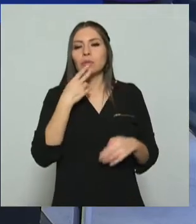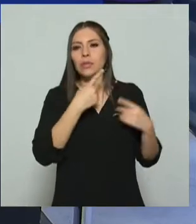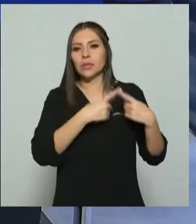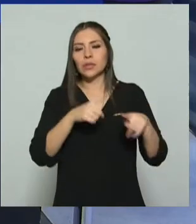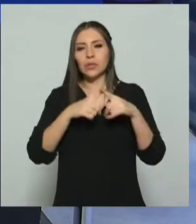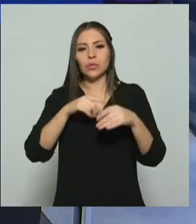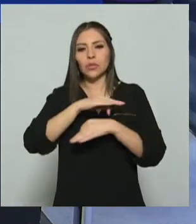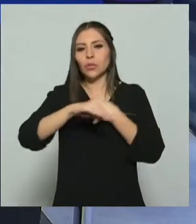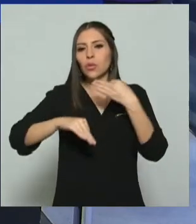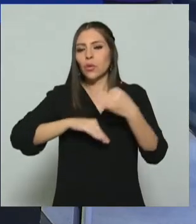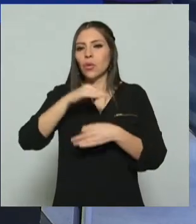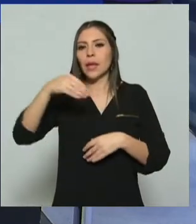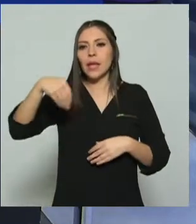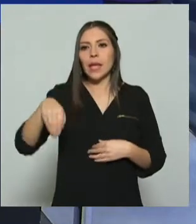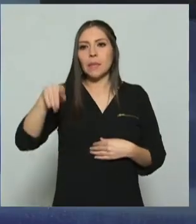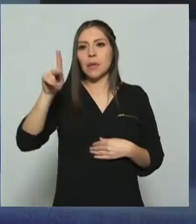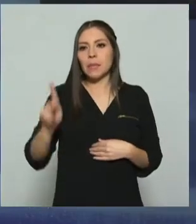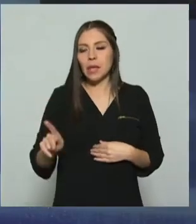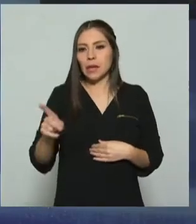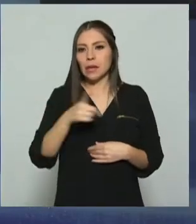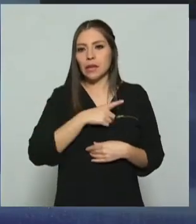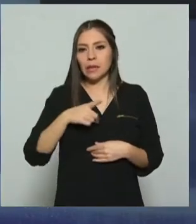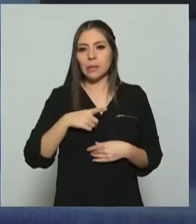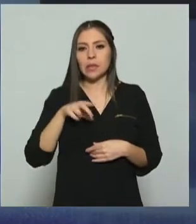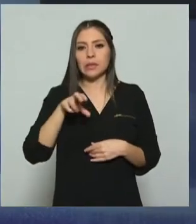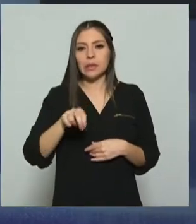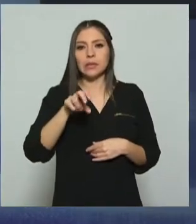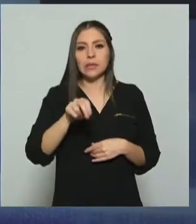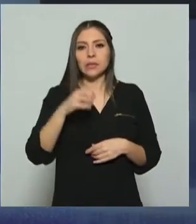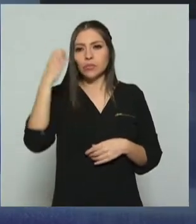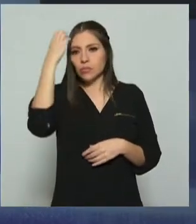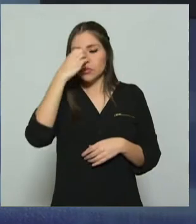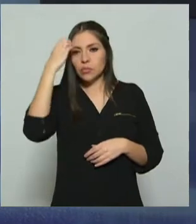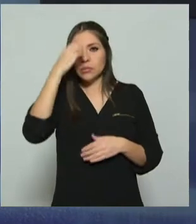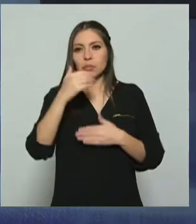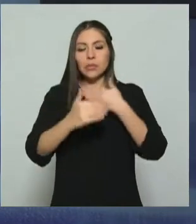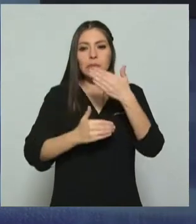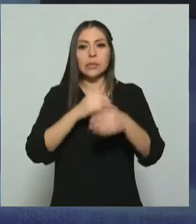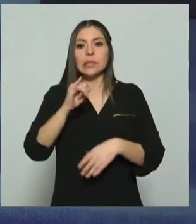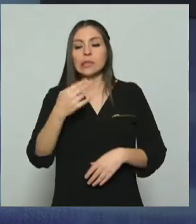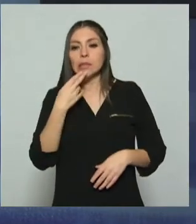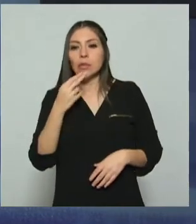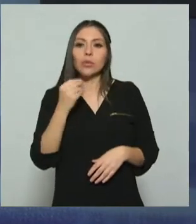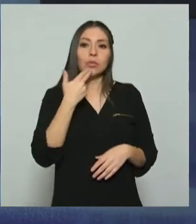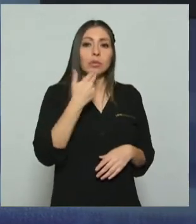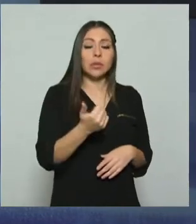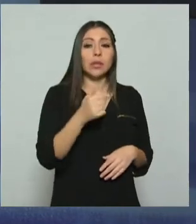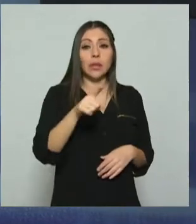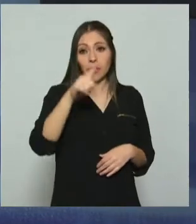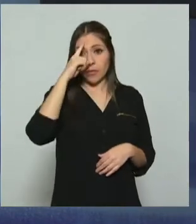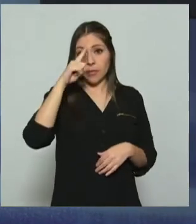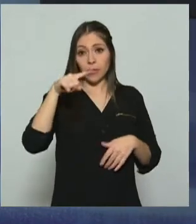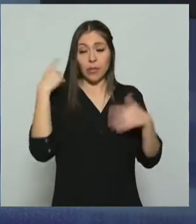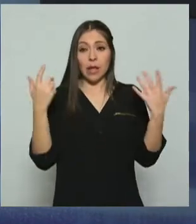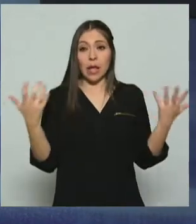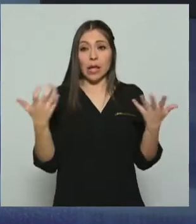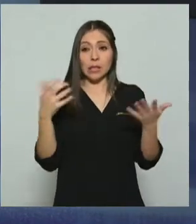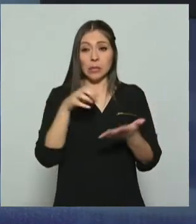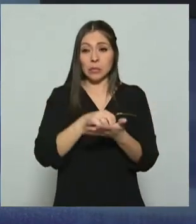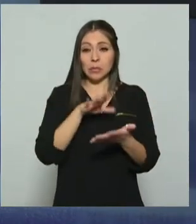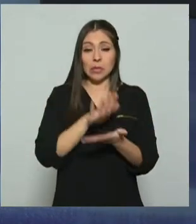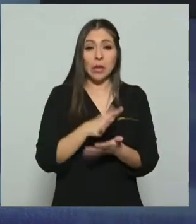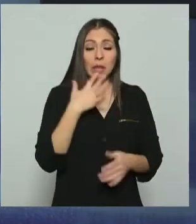agencias de ministerios públicos, tendrá que mantenerlo actualizado y evaluar su funcionamiento. No es algo sencillo tener ese registro, pero